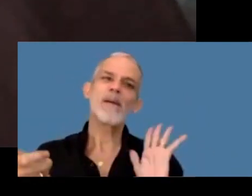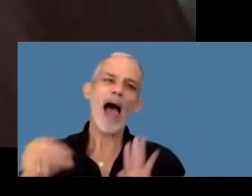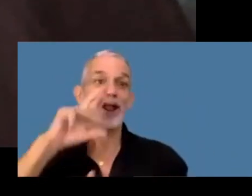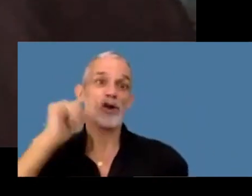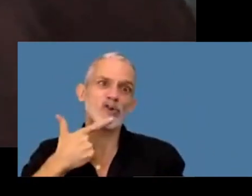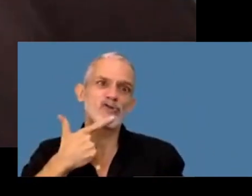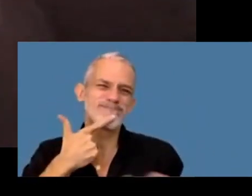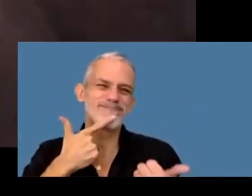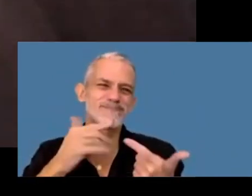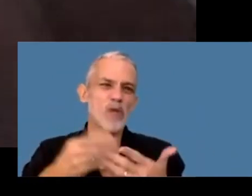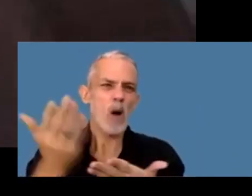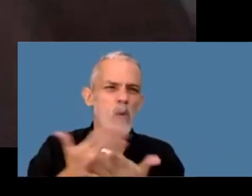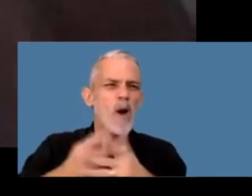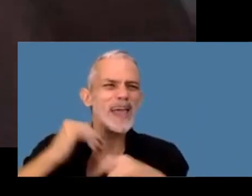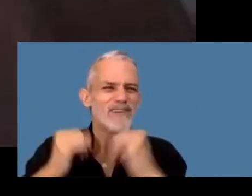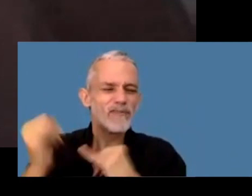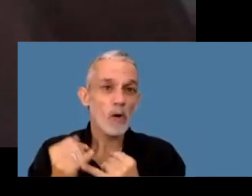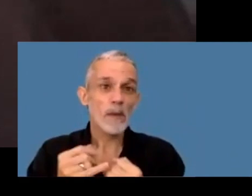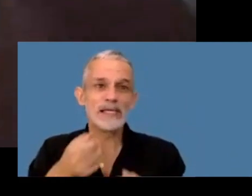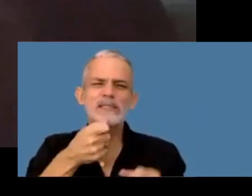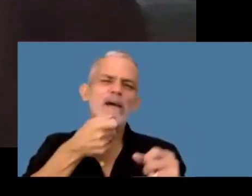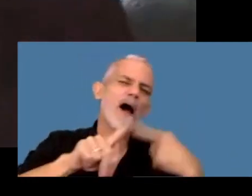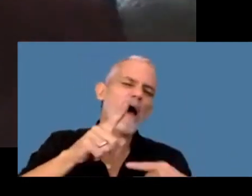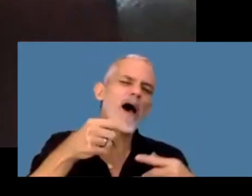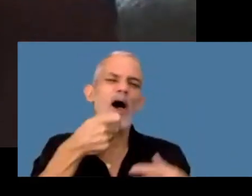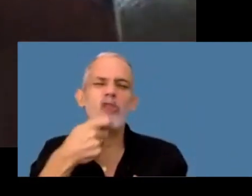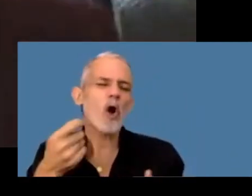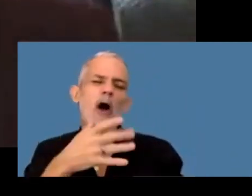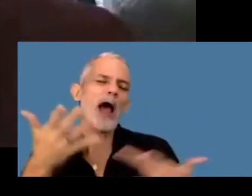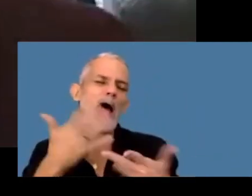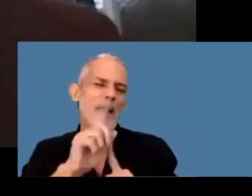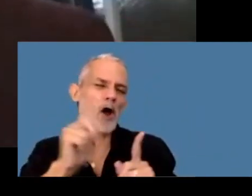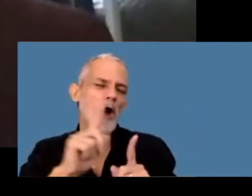formalmente apócrifas, y yo entiendo que no corresponde. Esa es mi opinión personal.